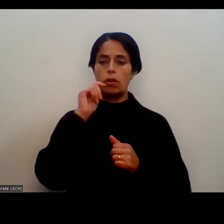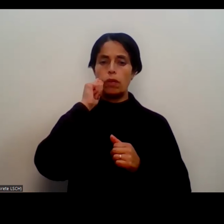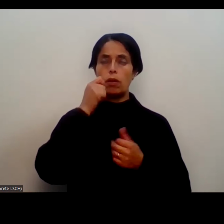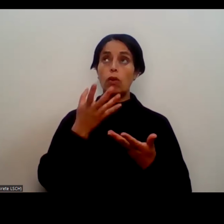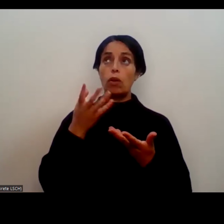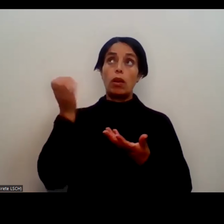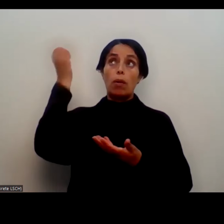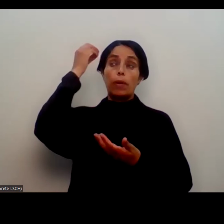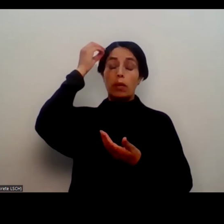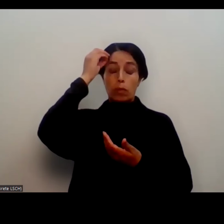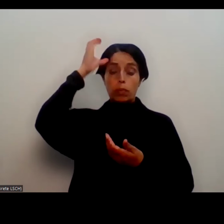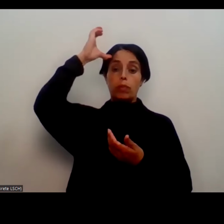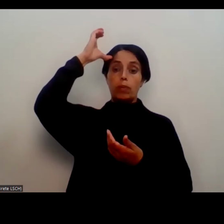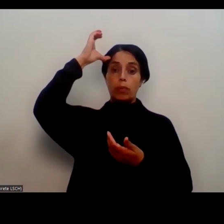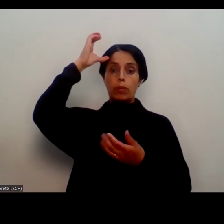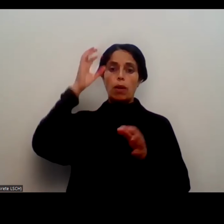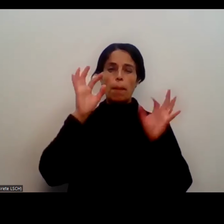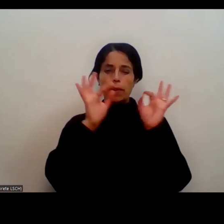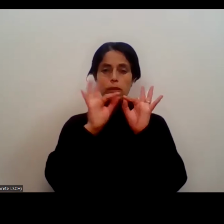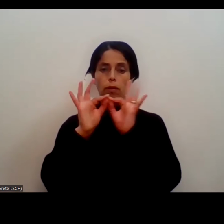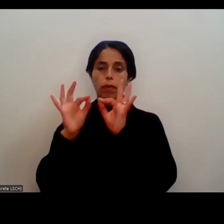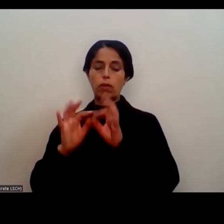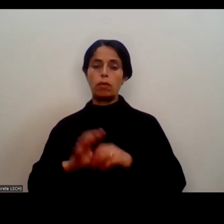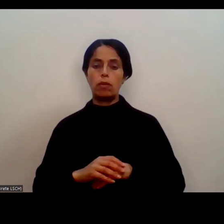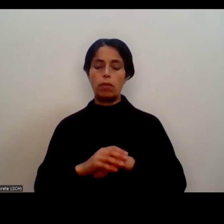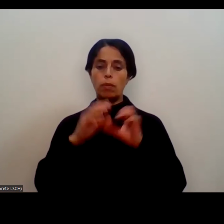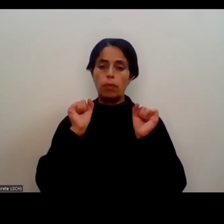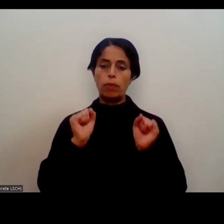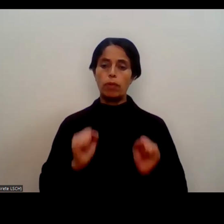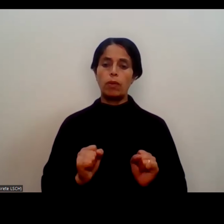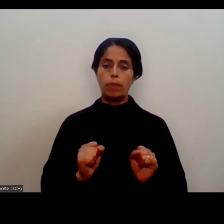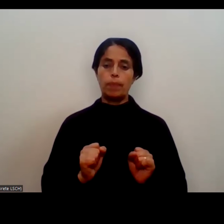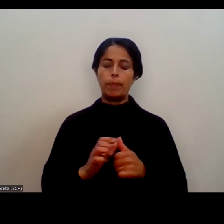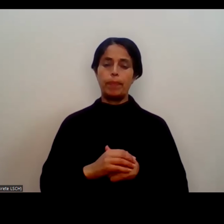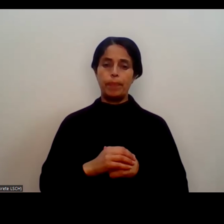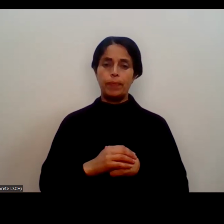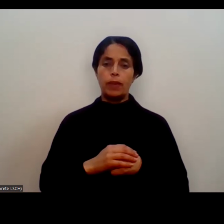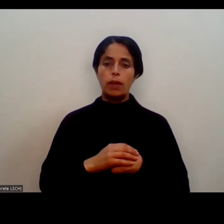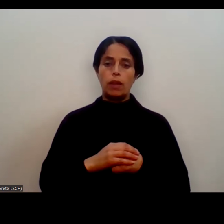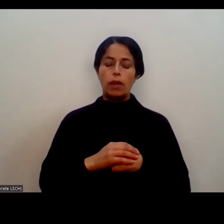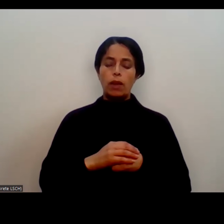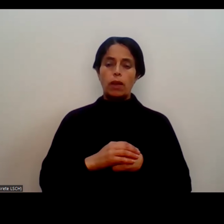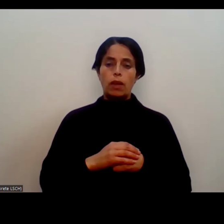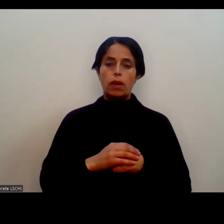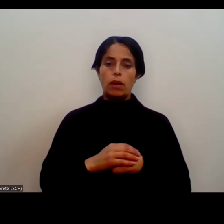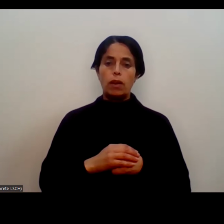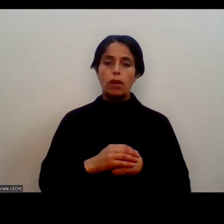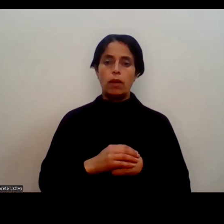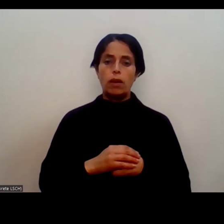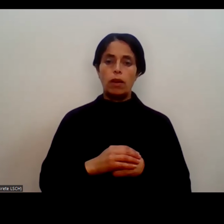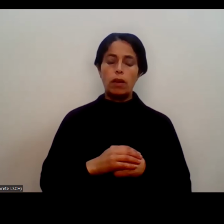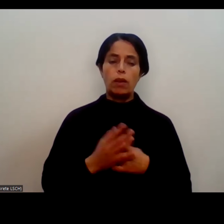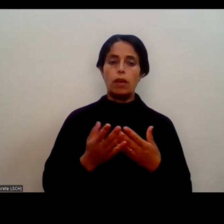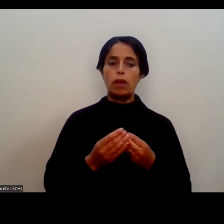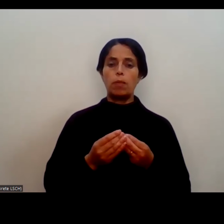conocimiento tan preciso, ¿verdad?, para poder Ujú. consumir, manejar